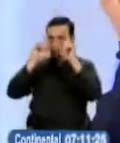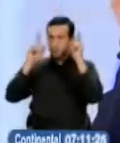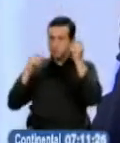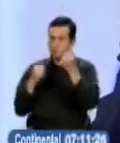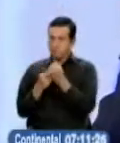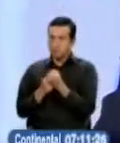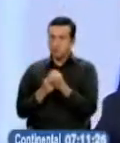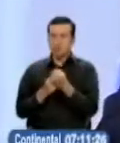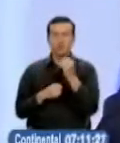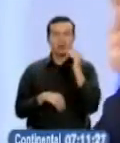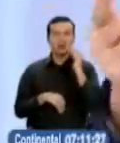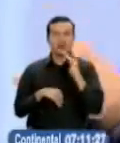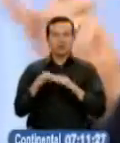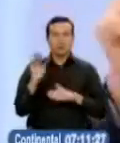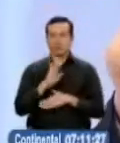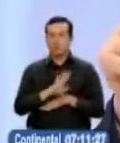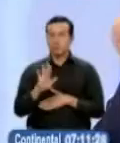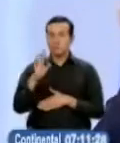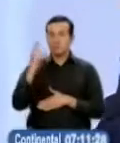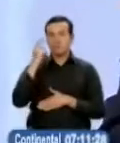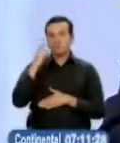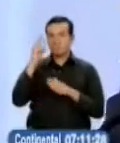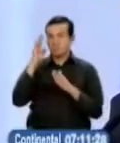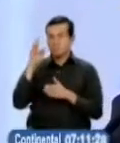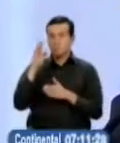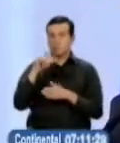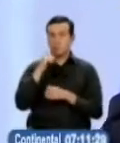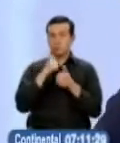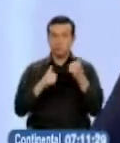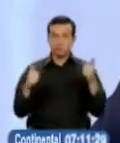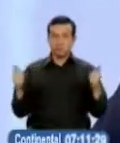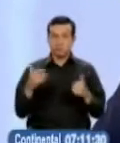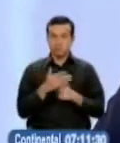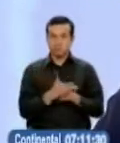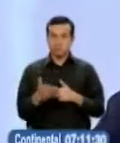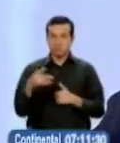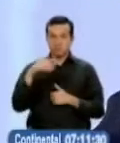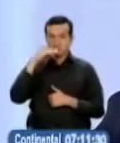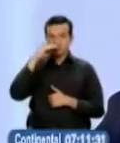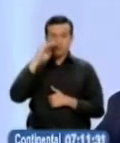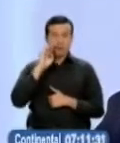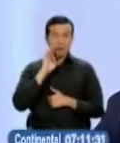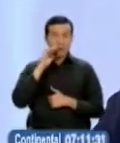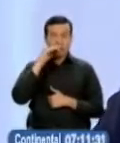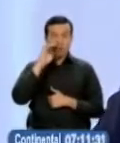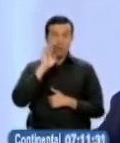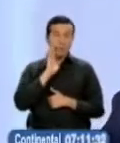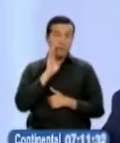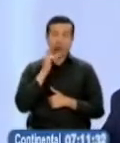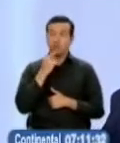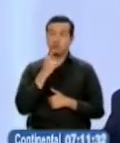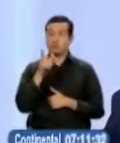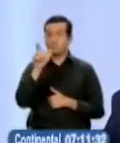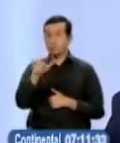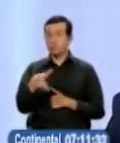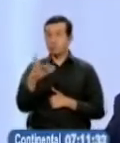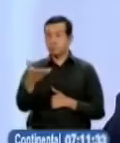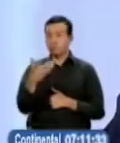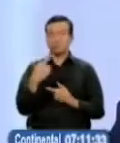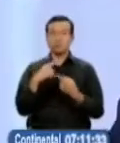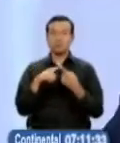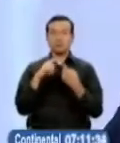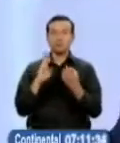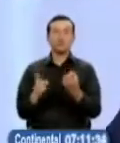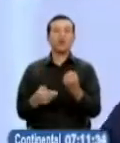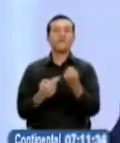Bueno, pero más allá de eso, también hay que oír lo que dicen las candidaturas. Y lo que Paco Moncayo me parece que está diciendo es, de un lado,